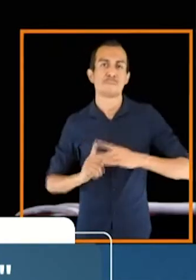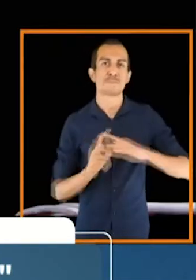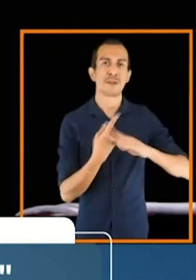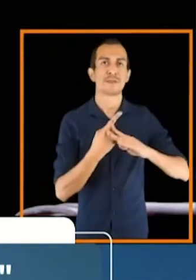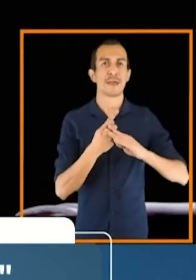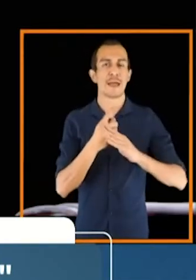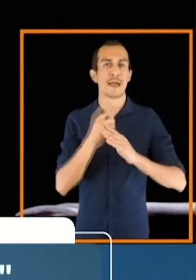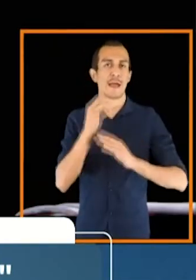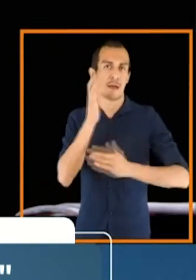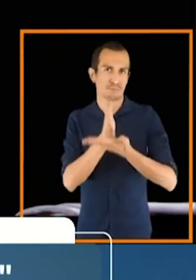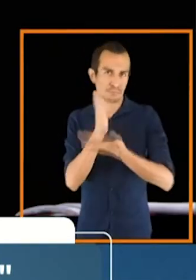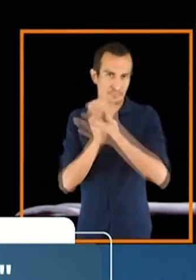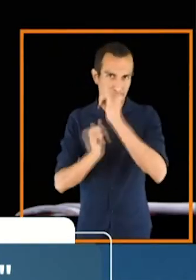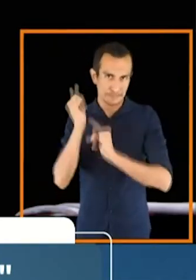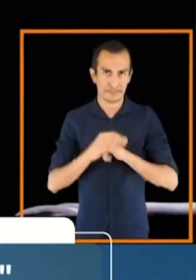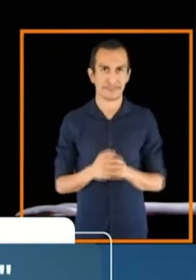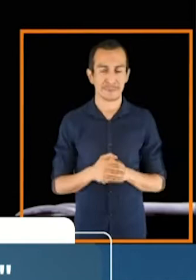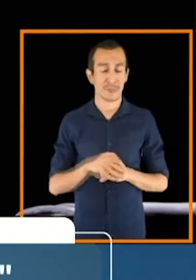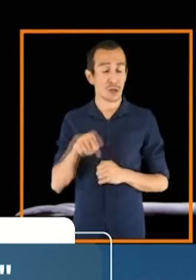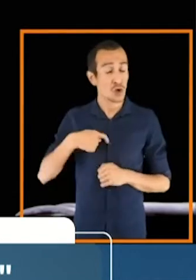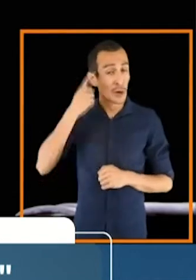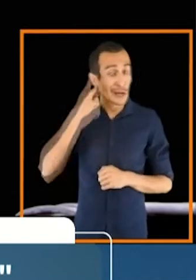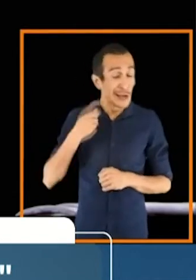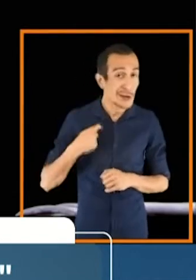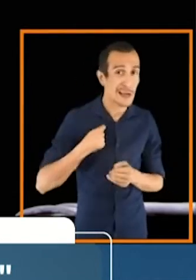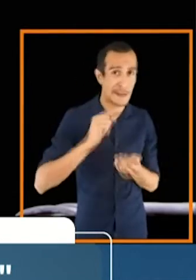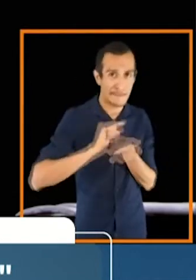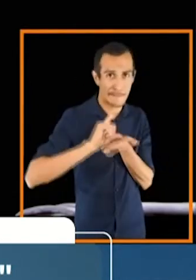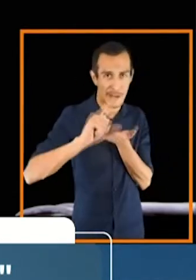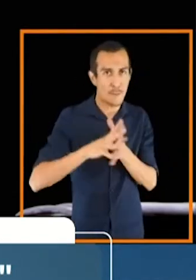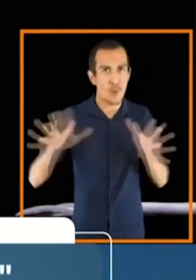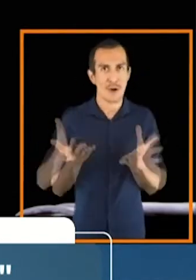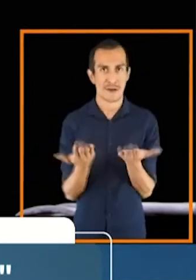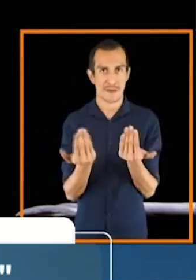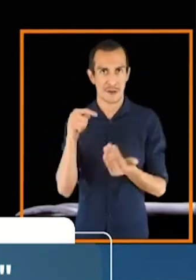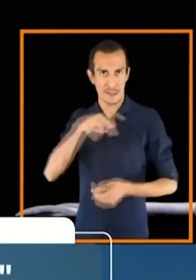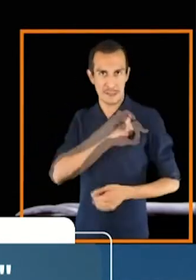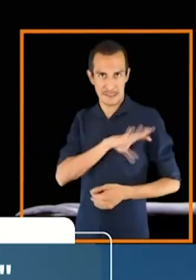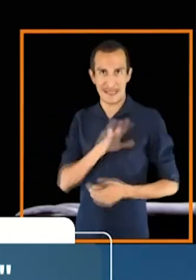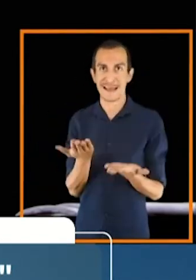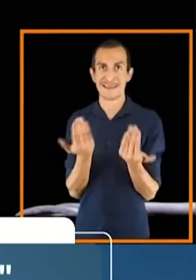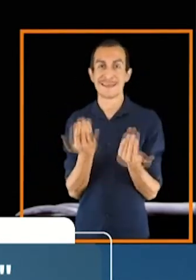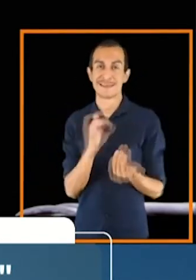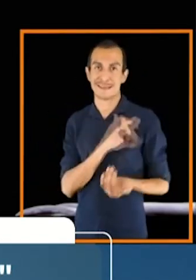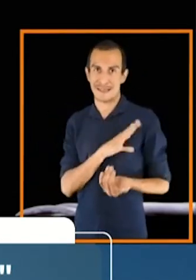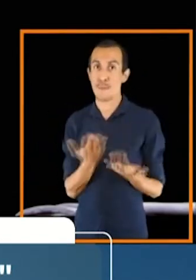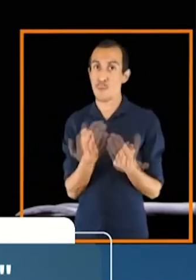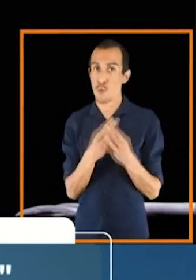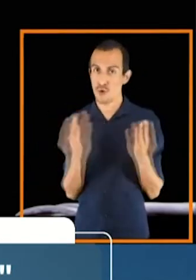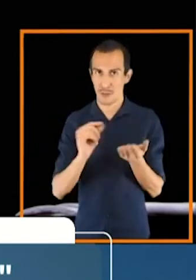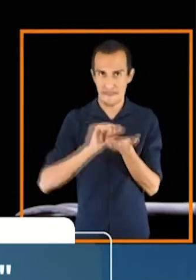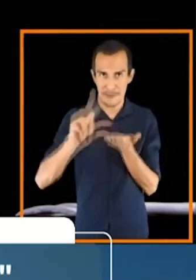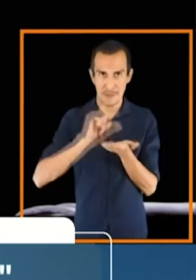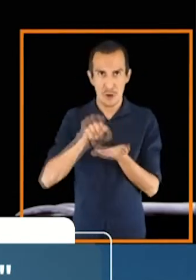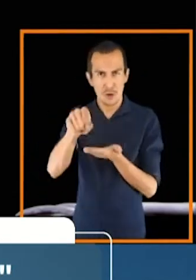webinars de capacitaciones, tanto de G100 como de las empresas